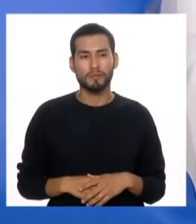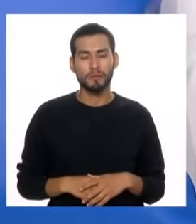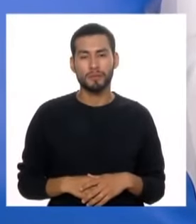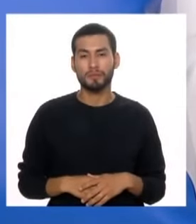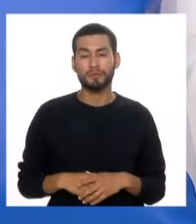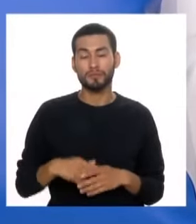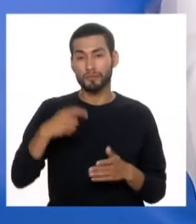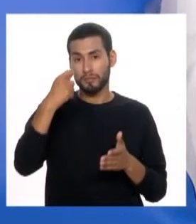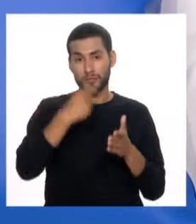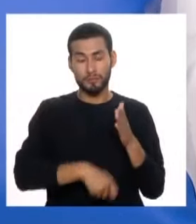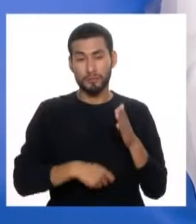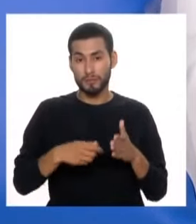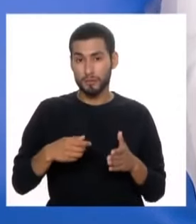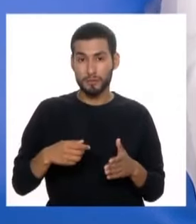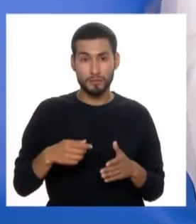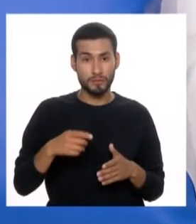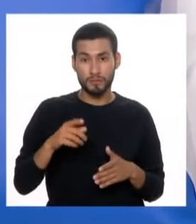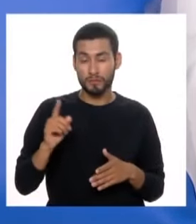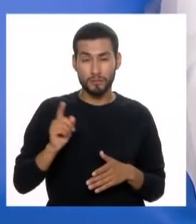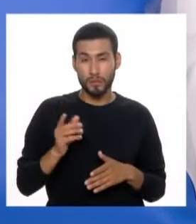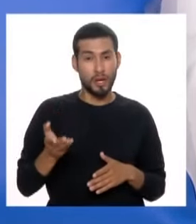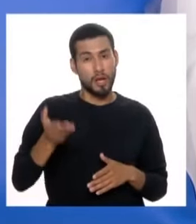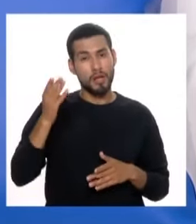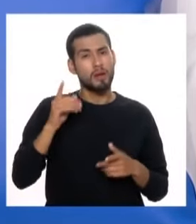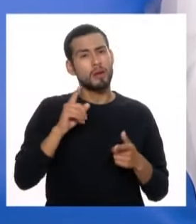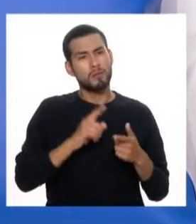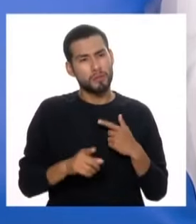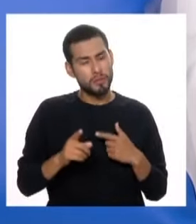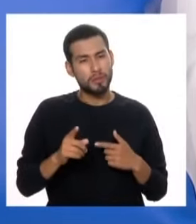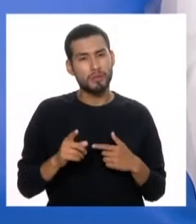la multa no es muy alta, como podrán ver, pero